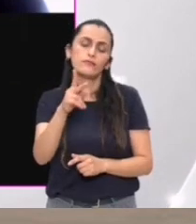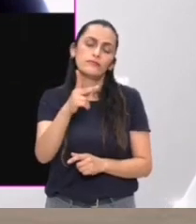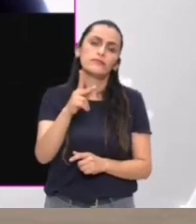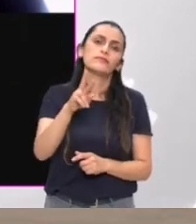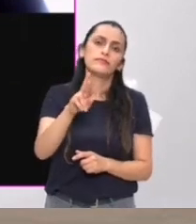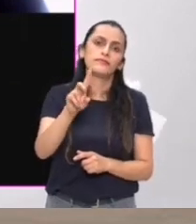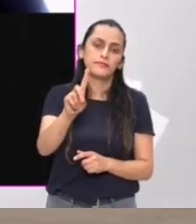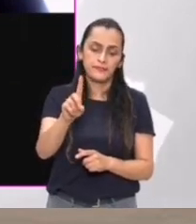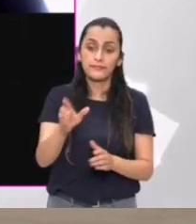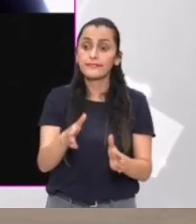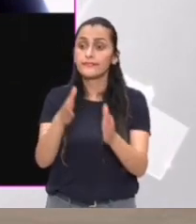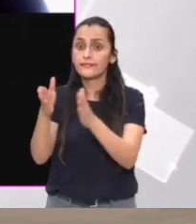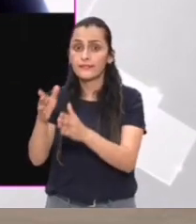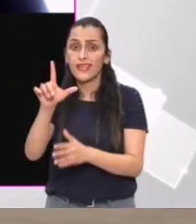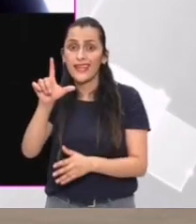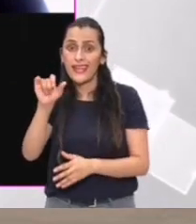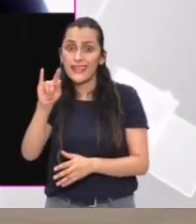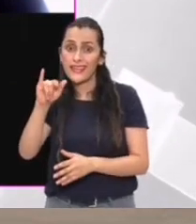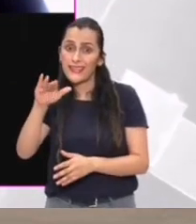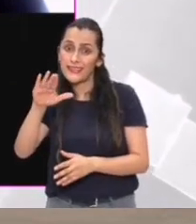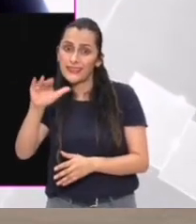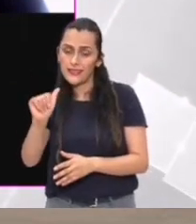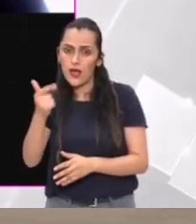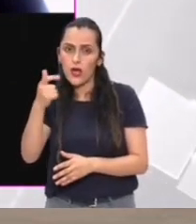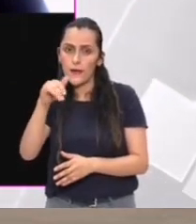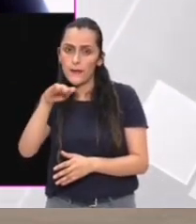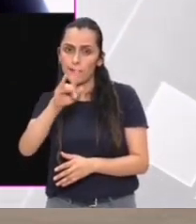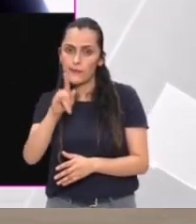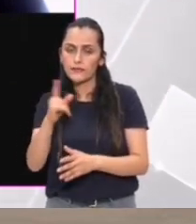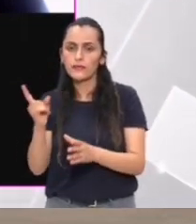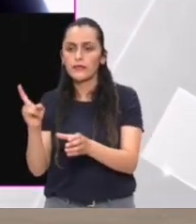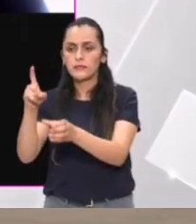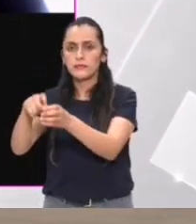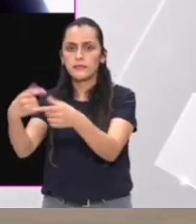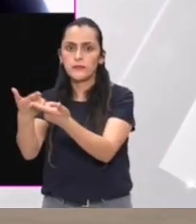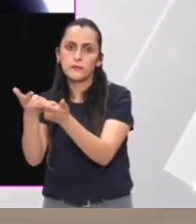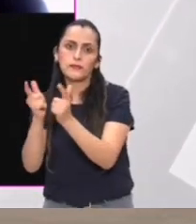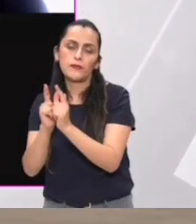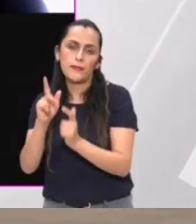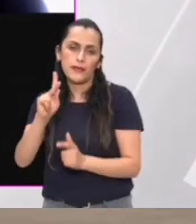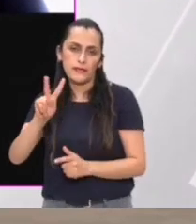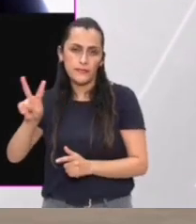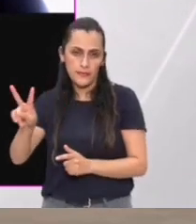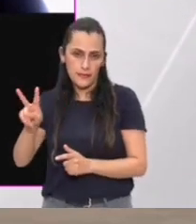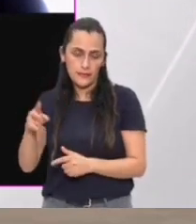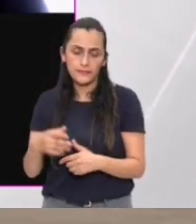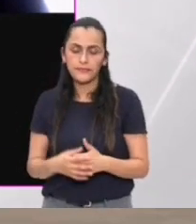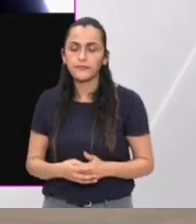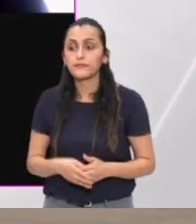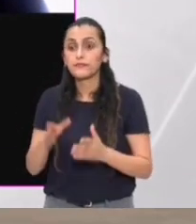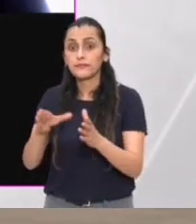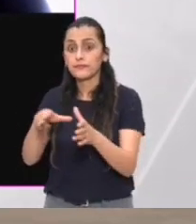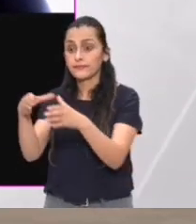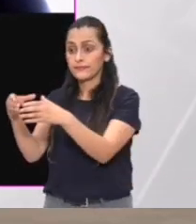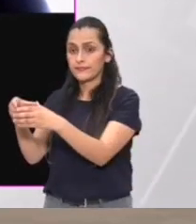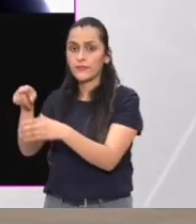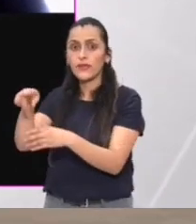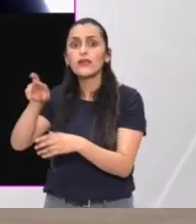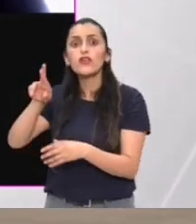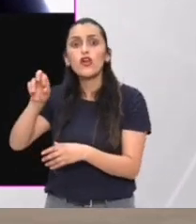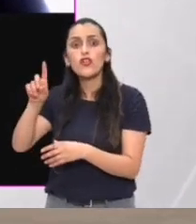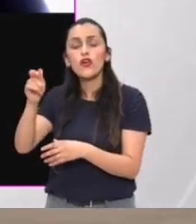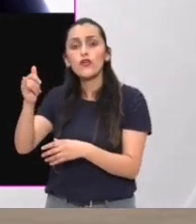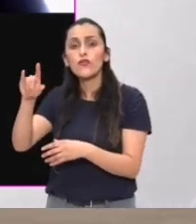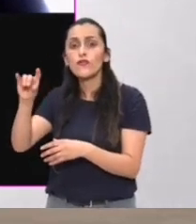también Leticia Mariana Gómez Ordaz, diputada federal del Partido Verde Ecologista de México. Está también Rodolfo Ondarza